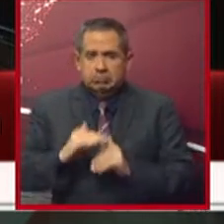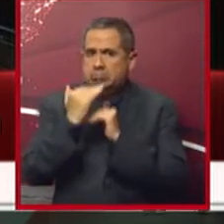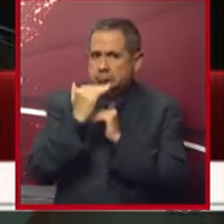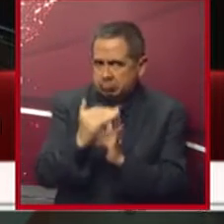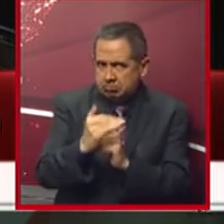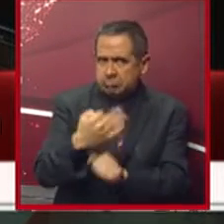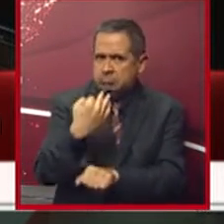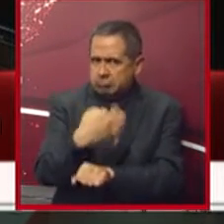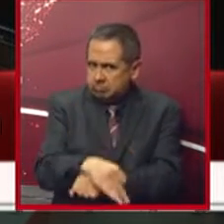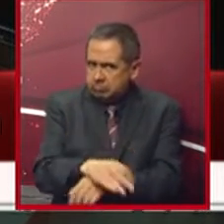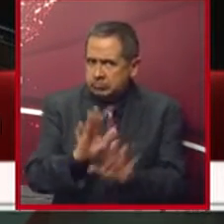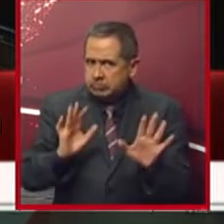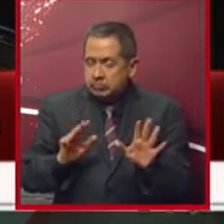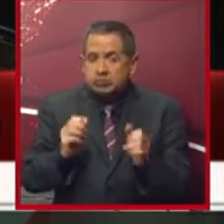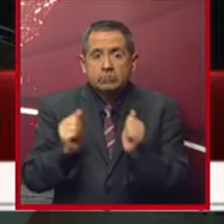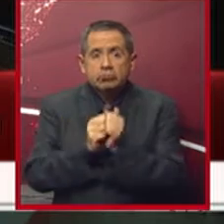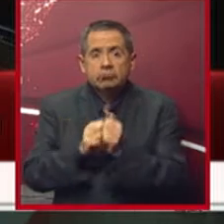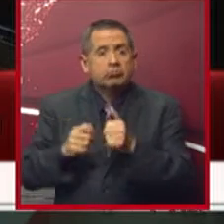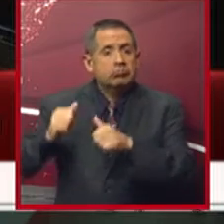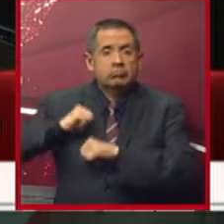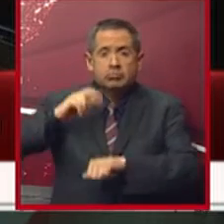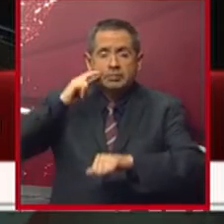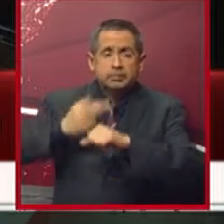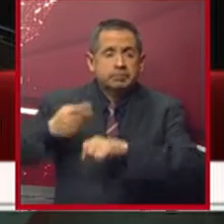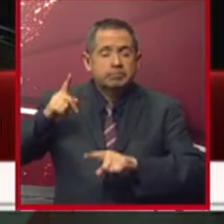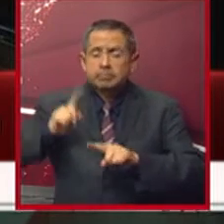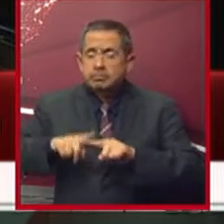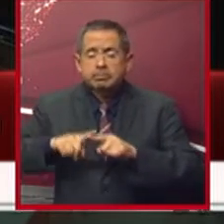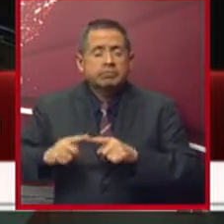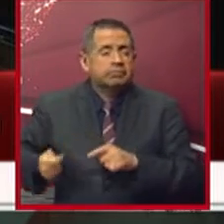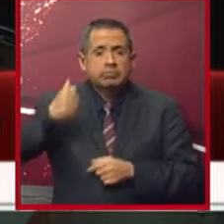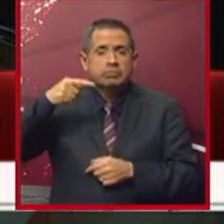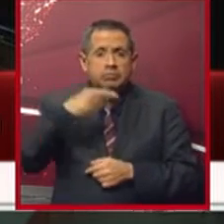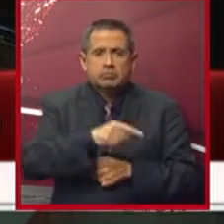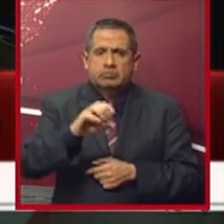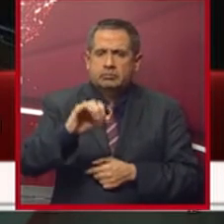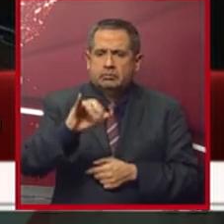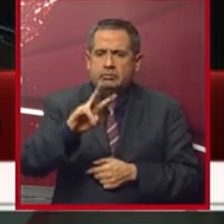corporaciones civiles y fiscalizada también por órganos de naturaleza civil.